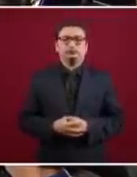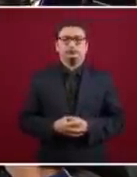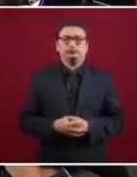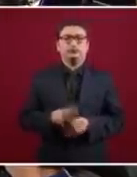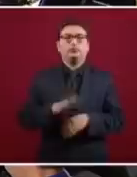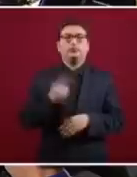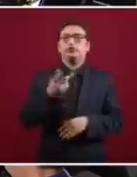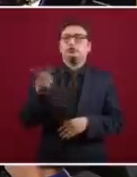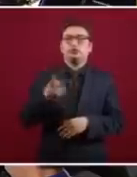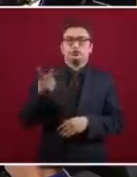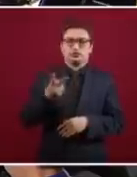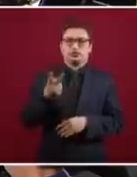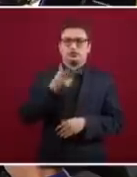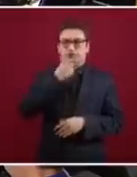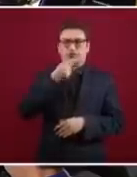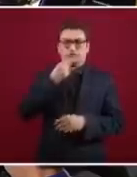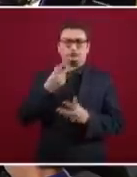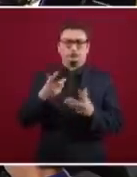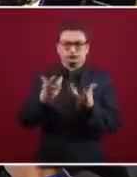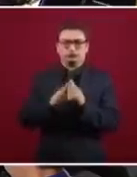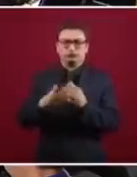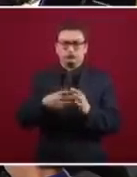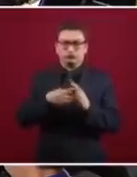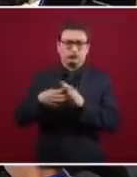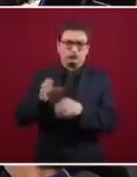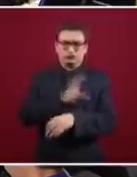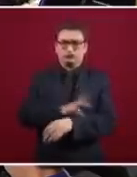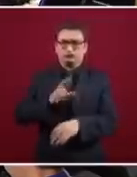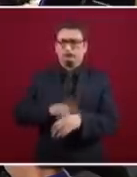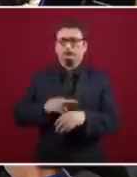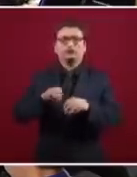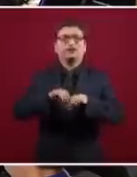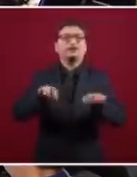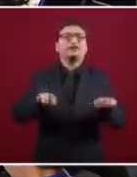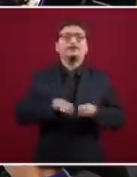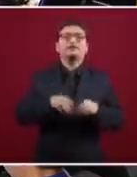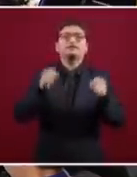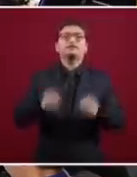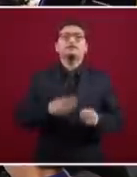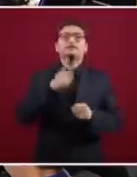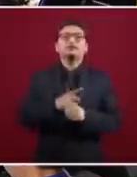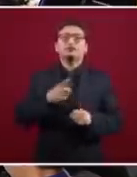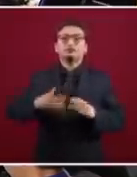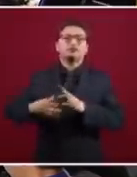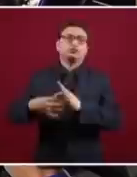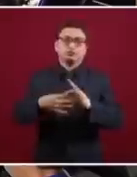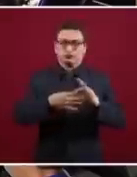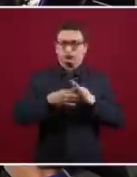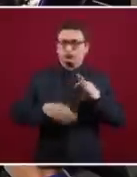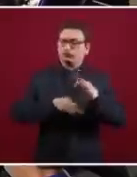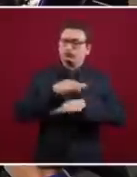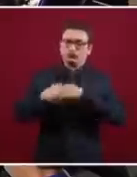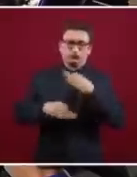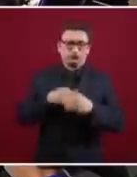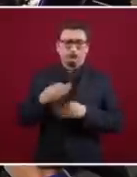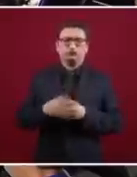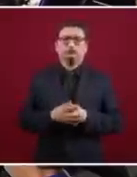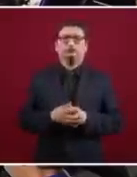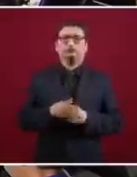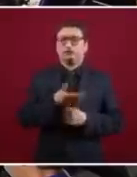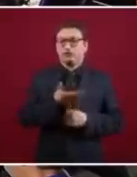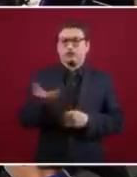los dos trabajan de manera coordinada todo el gabinete de seguridad me da una